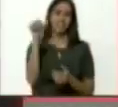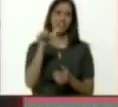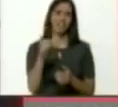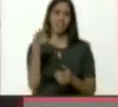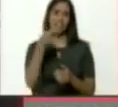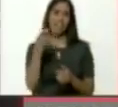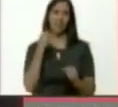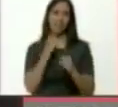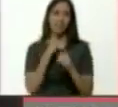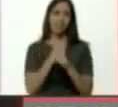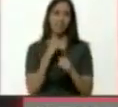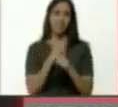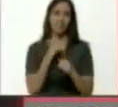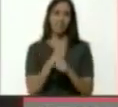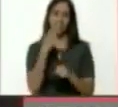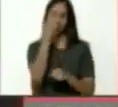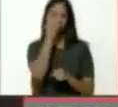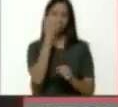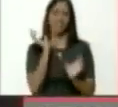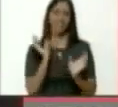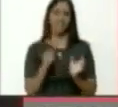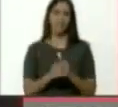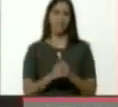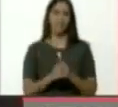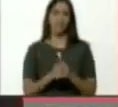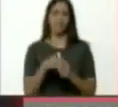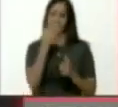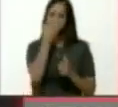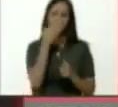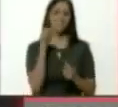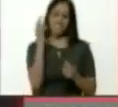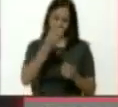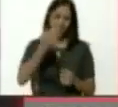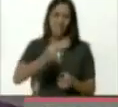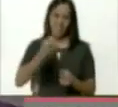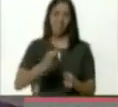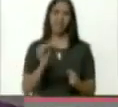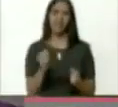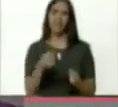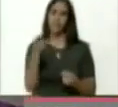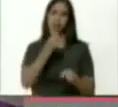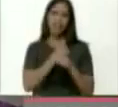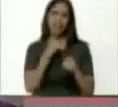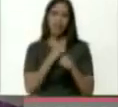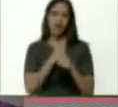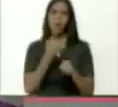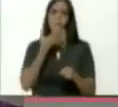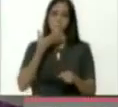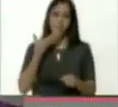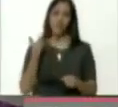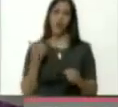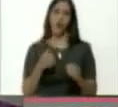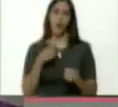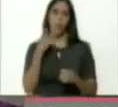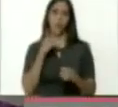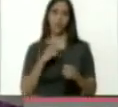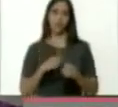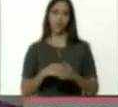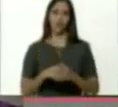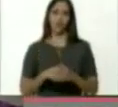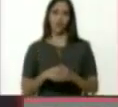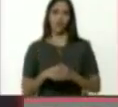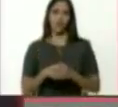chamba de comediante. Yo pago, claro, la entrada en Petro. De comediante, de pana, que debo buscar chamba de comediante, y creo que le va mejor como político.